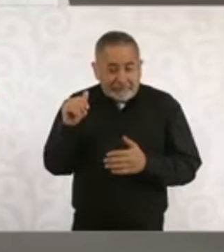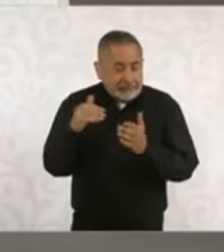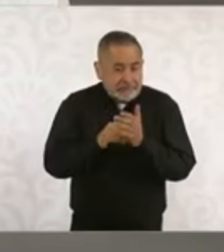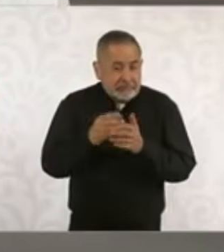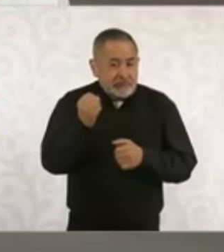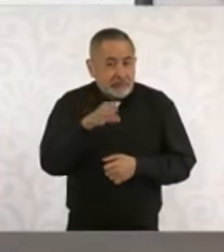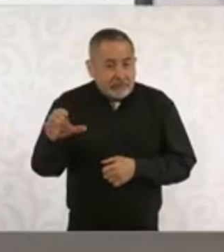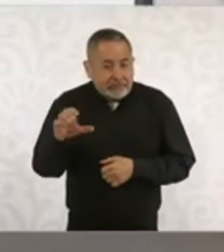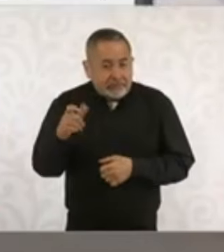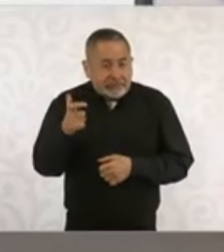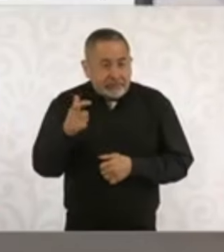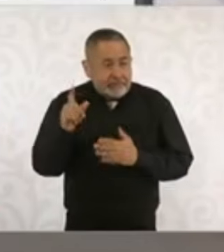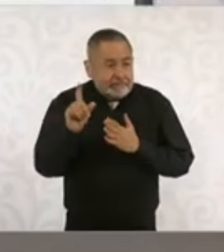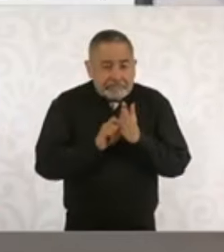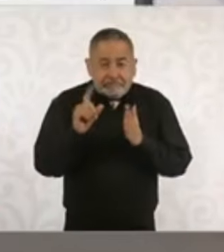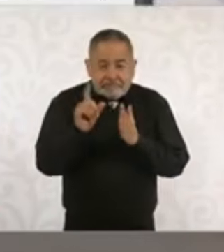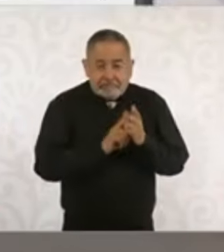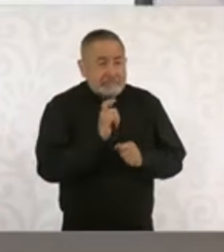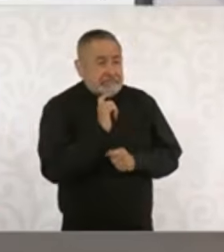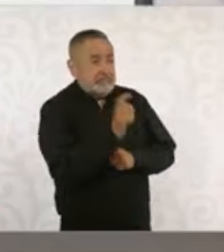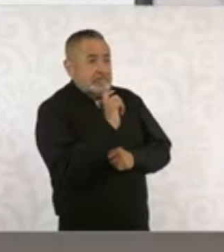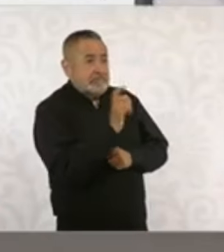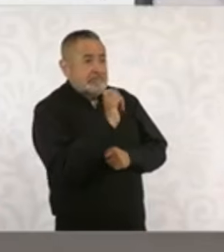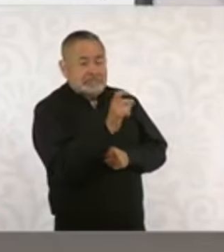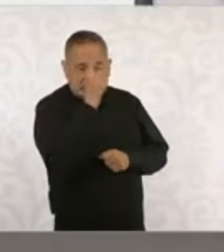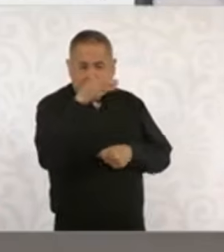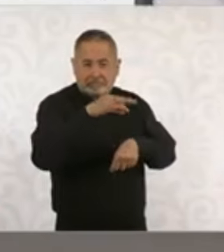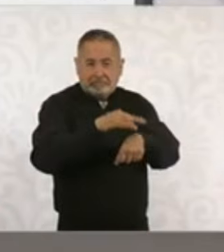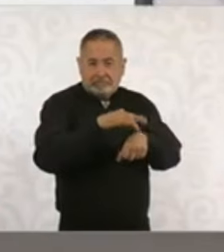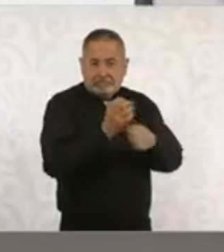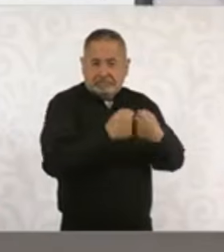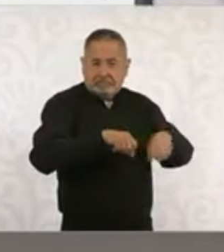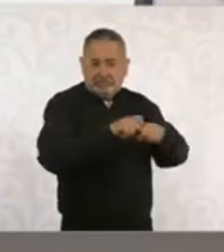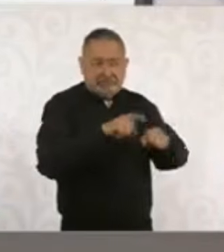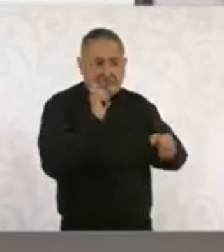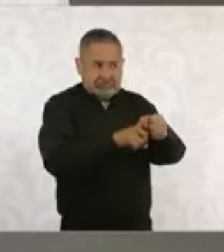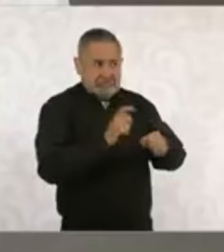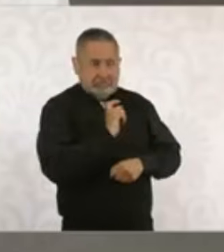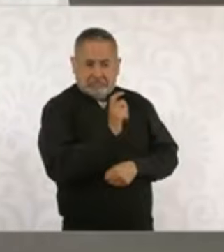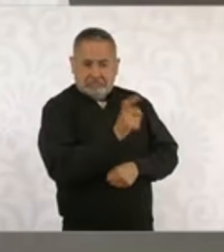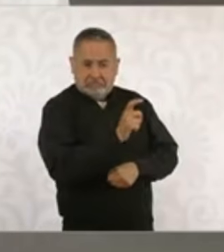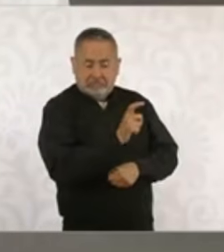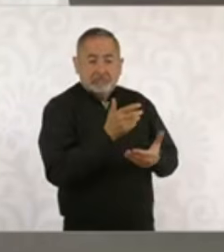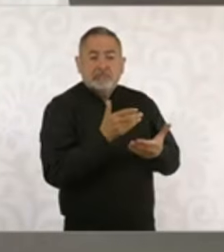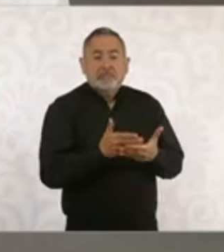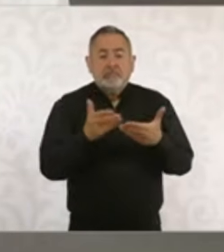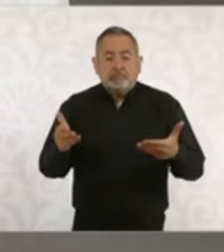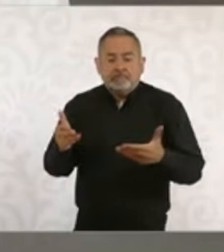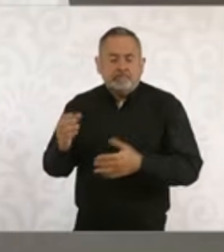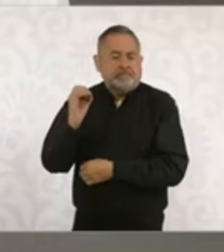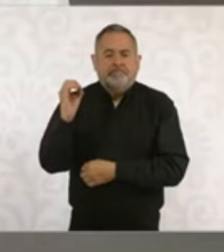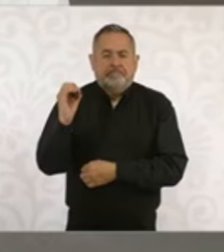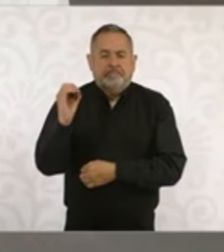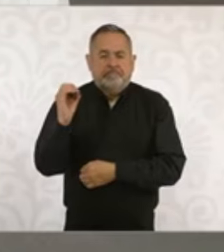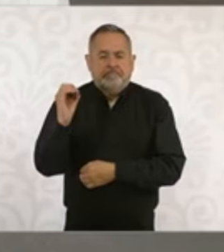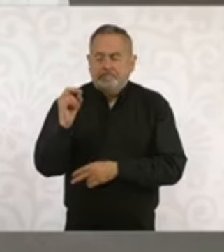36,906 pesos mensuales de gastos médicos mayores. Ahora, cero.